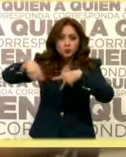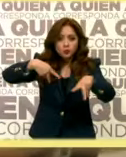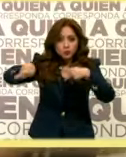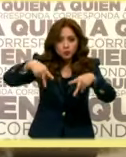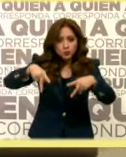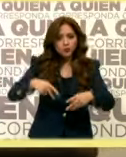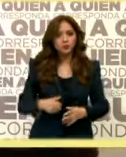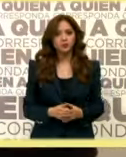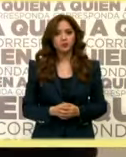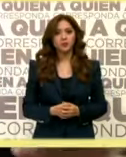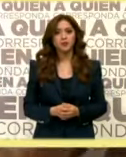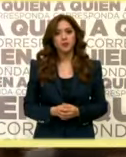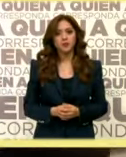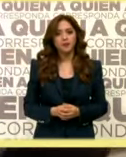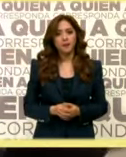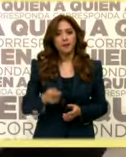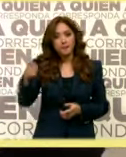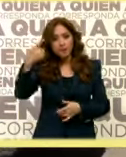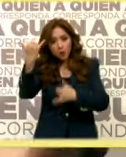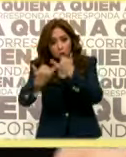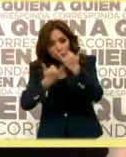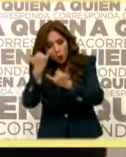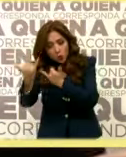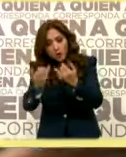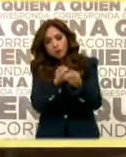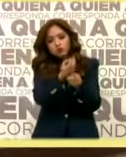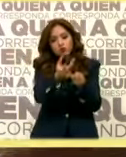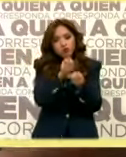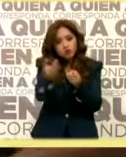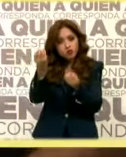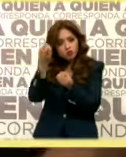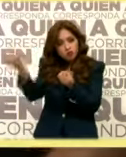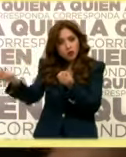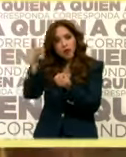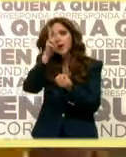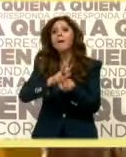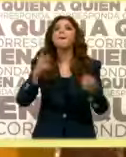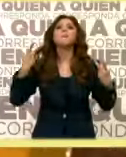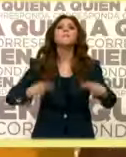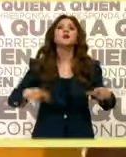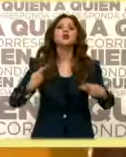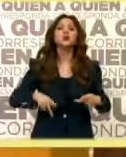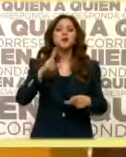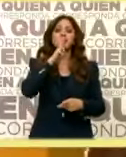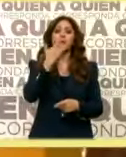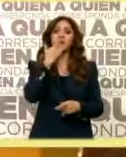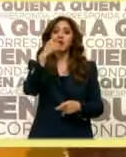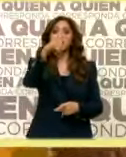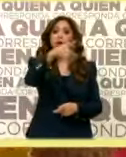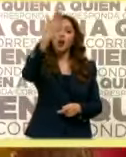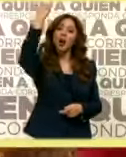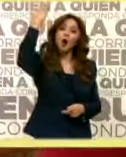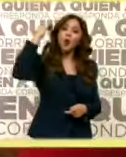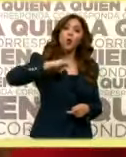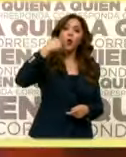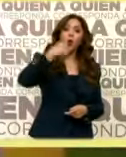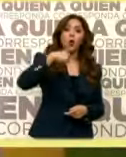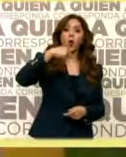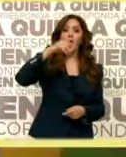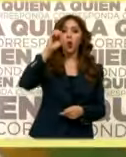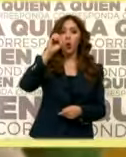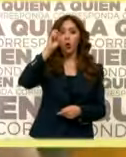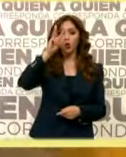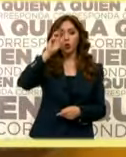haber contra boleto, contra juguete, y que la gente haya respondido como siempre, ¿no? El legendario jugador auriazul Osvaldo Batocletti,